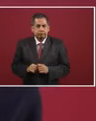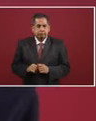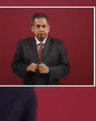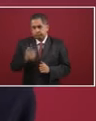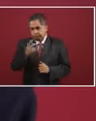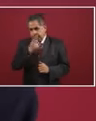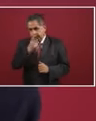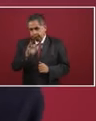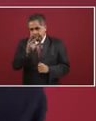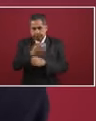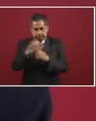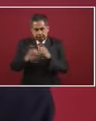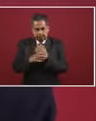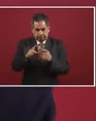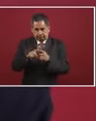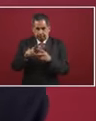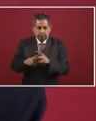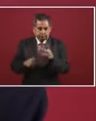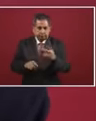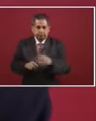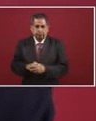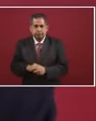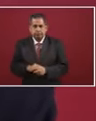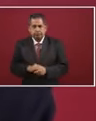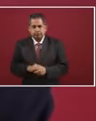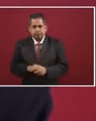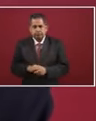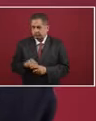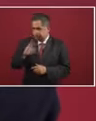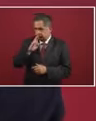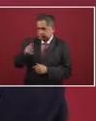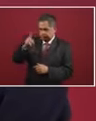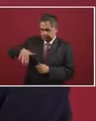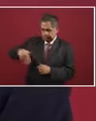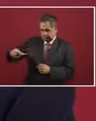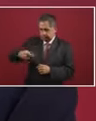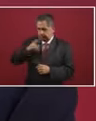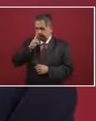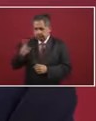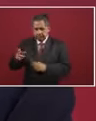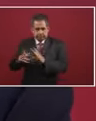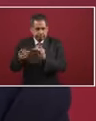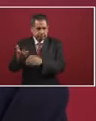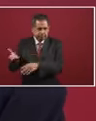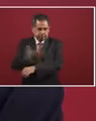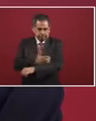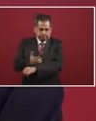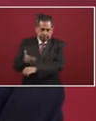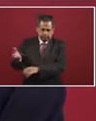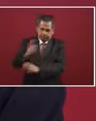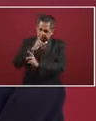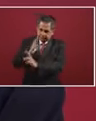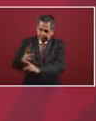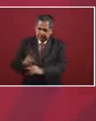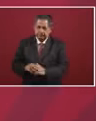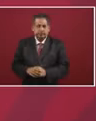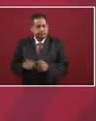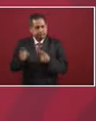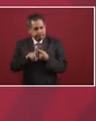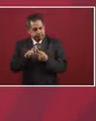decir dos cosas que responden a la pregunta del compañero.